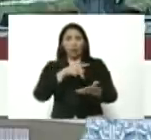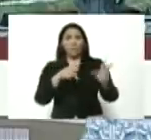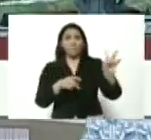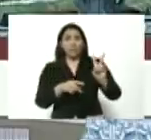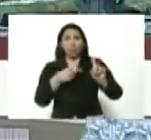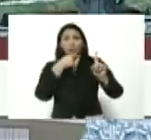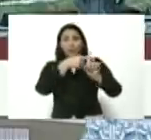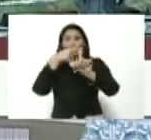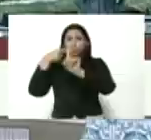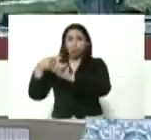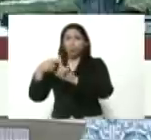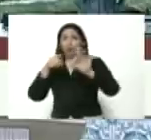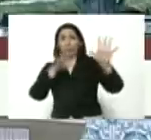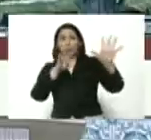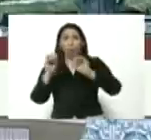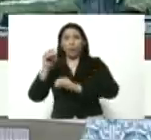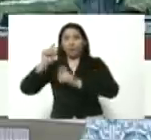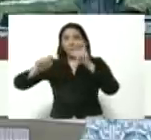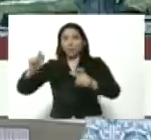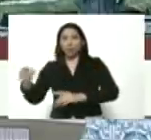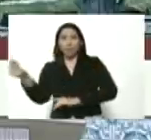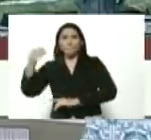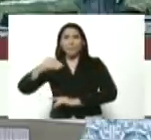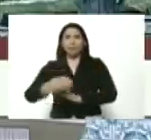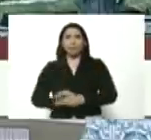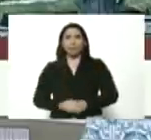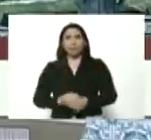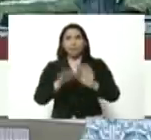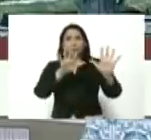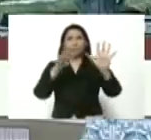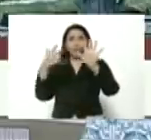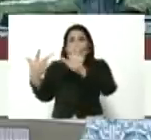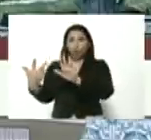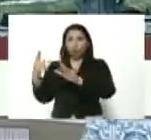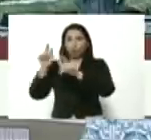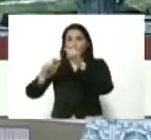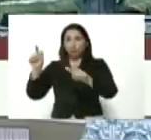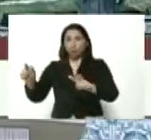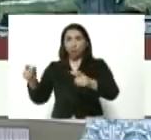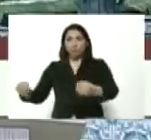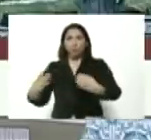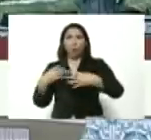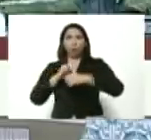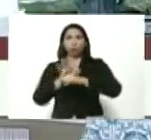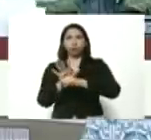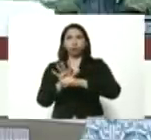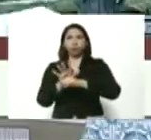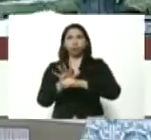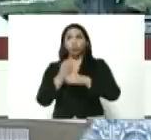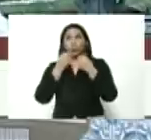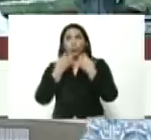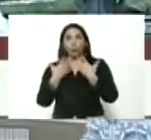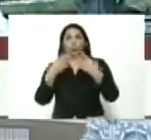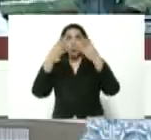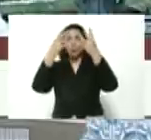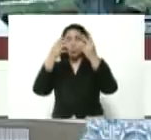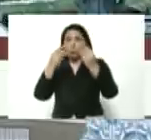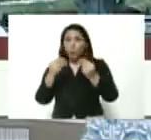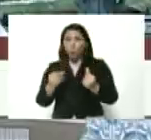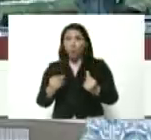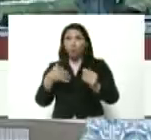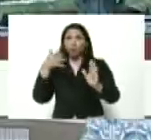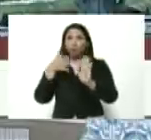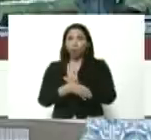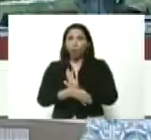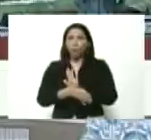suman 90 personas más y de estas 18 casos positivos bueno son los números sobre